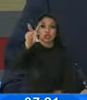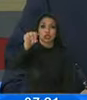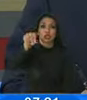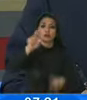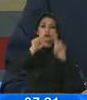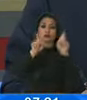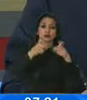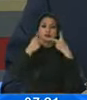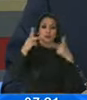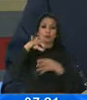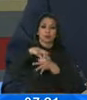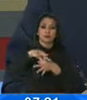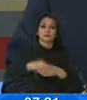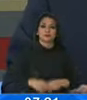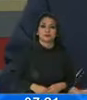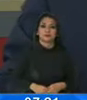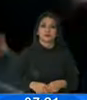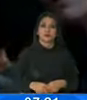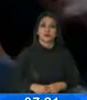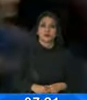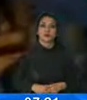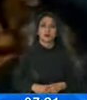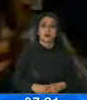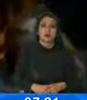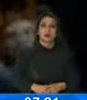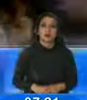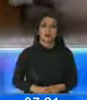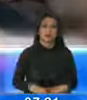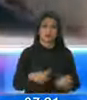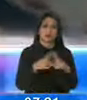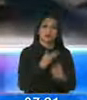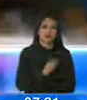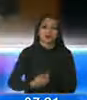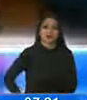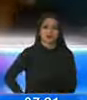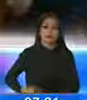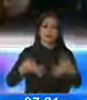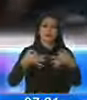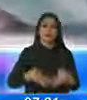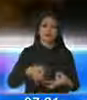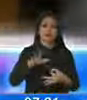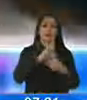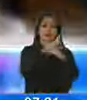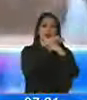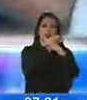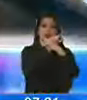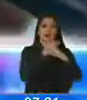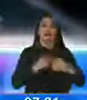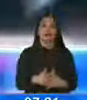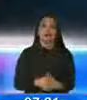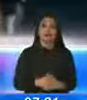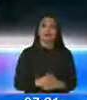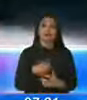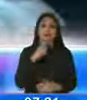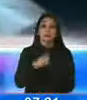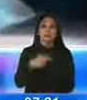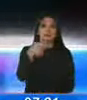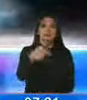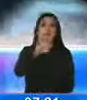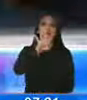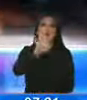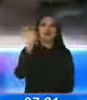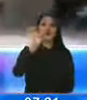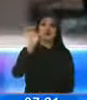en la consulta popular. Veamos. El expresidente lo confirmaba mediante su cuenta de Twitter, a que anunciaba que el próximo 4 de